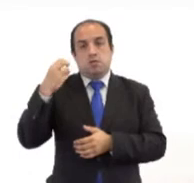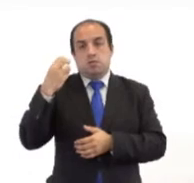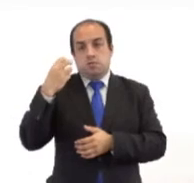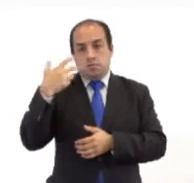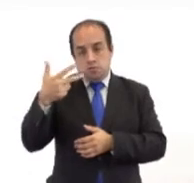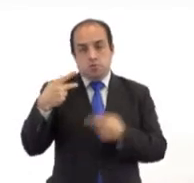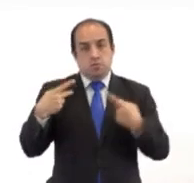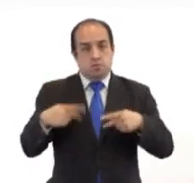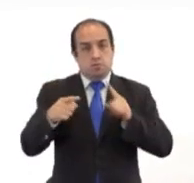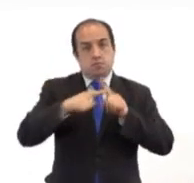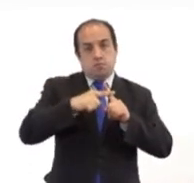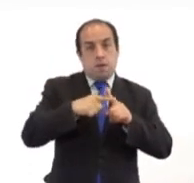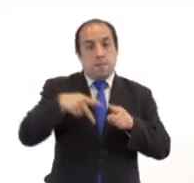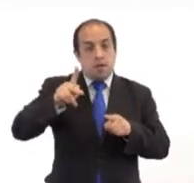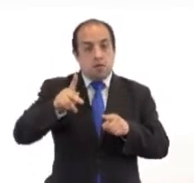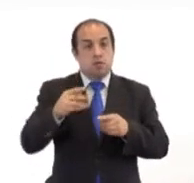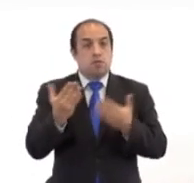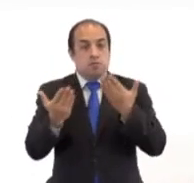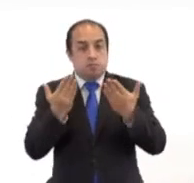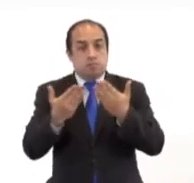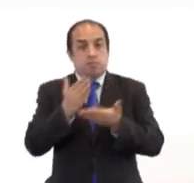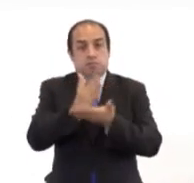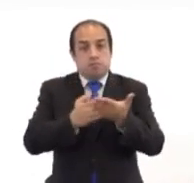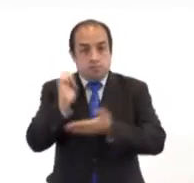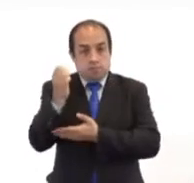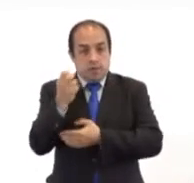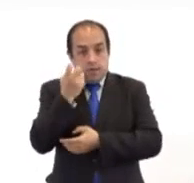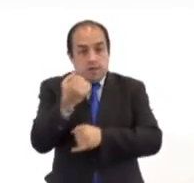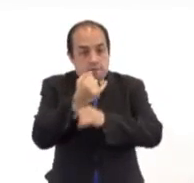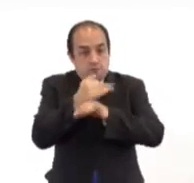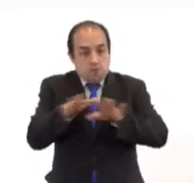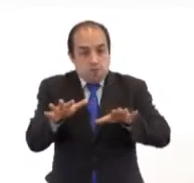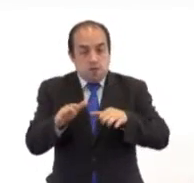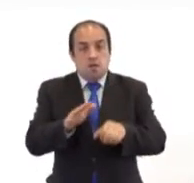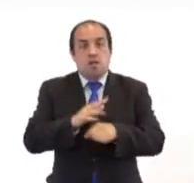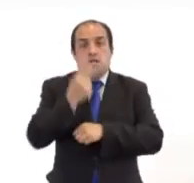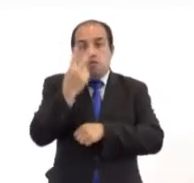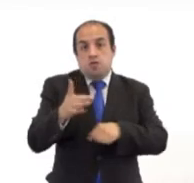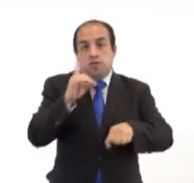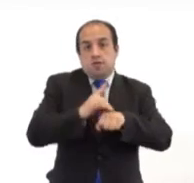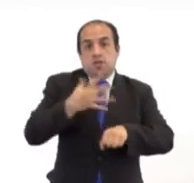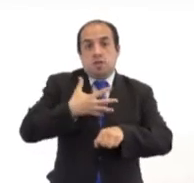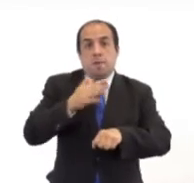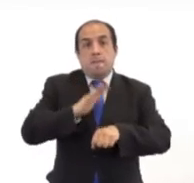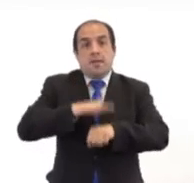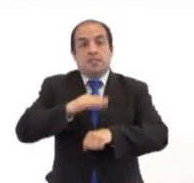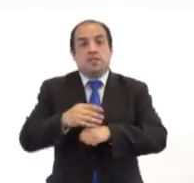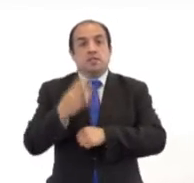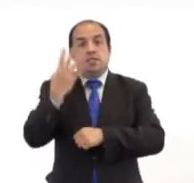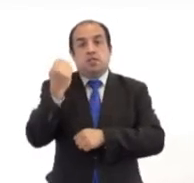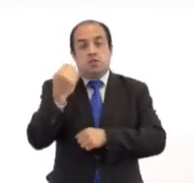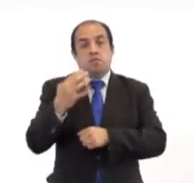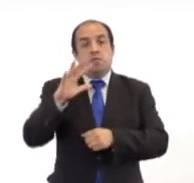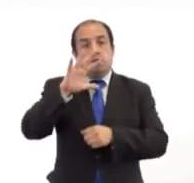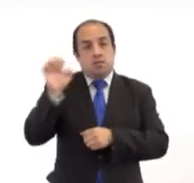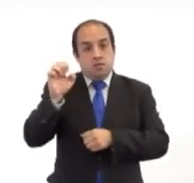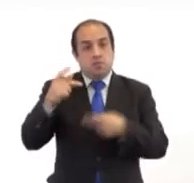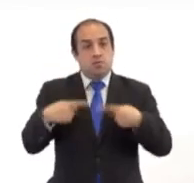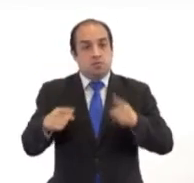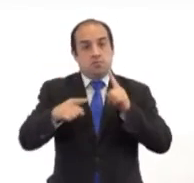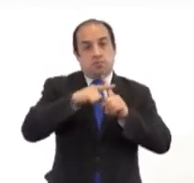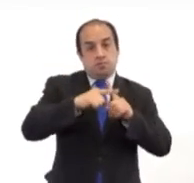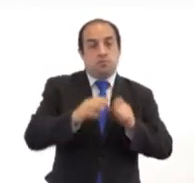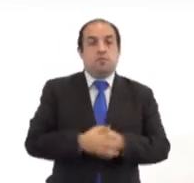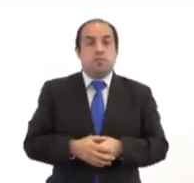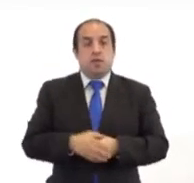ejemplo, mediados de enero, esos son datos en los cuales en 2 días llegábamos a tener más de 9,300 positivos. Entonces,